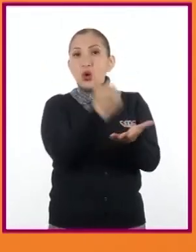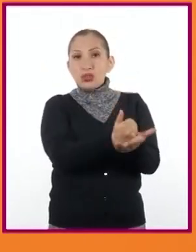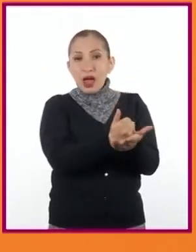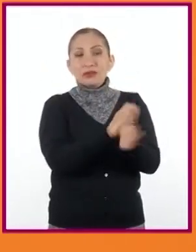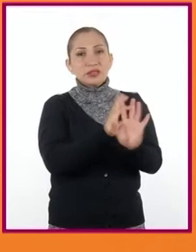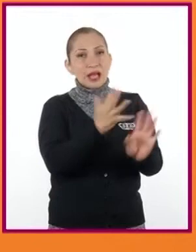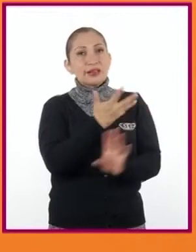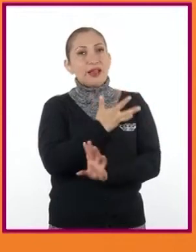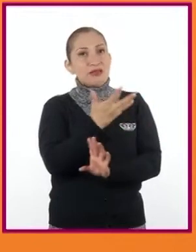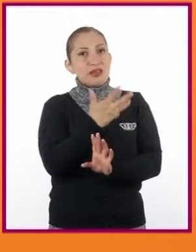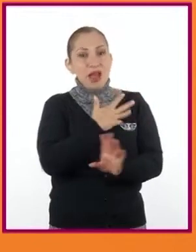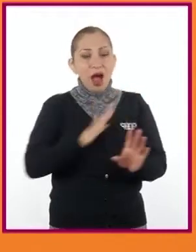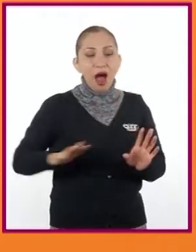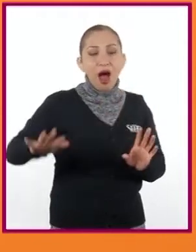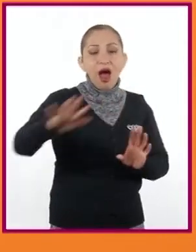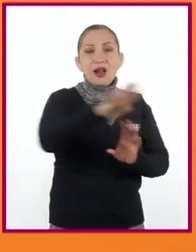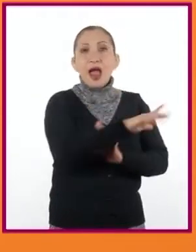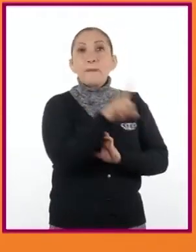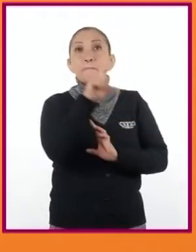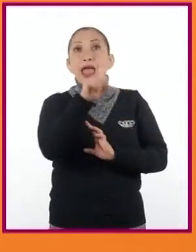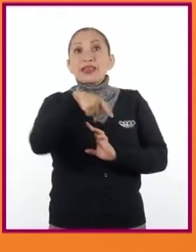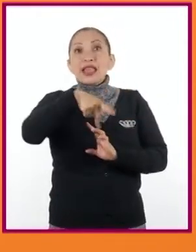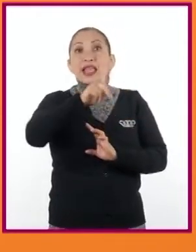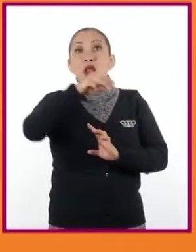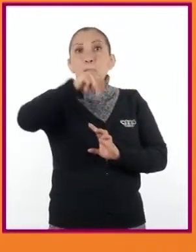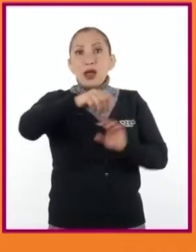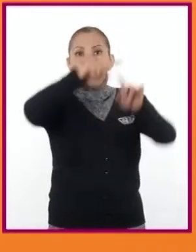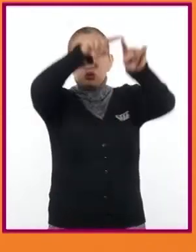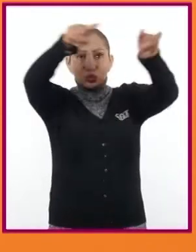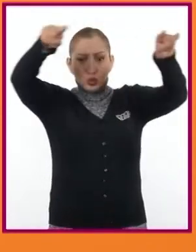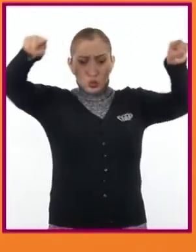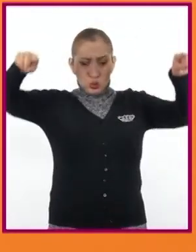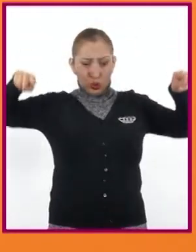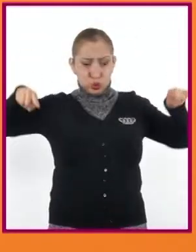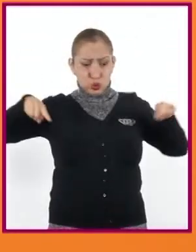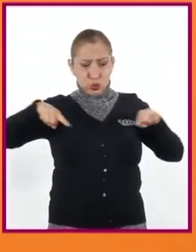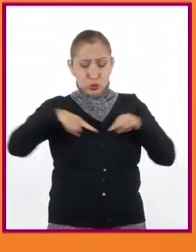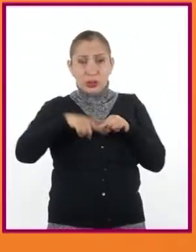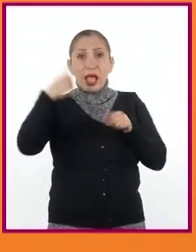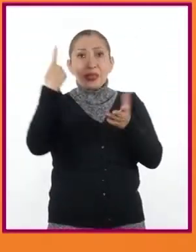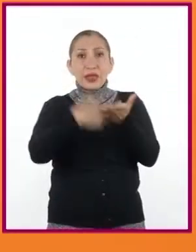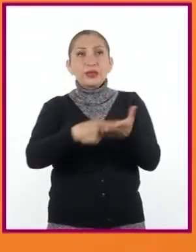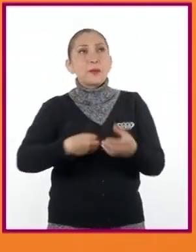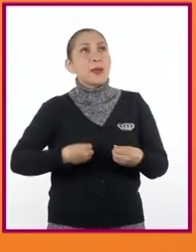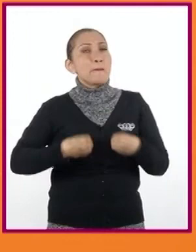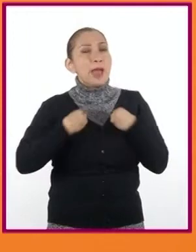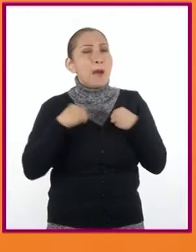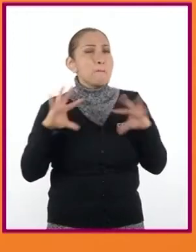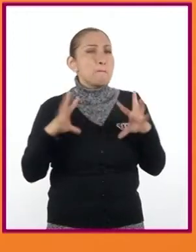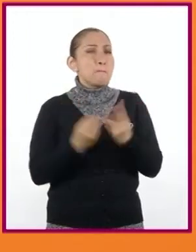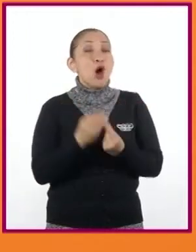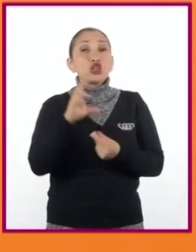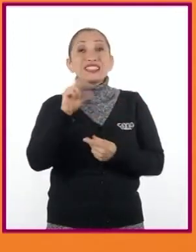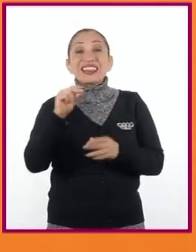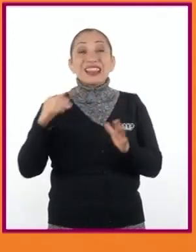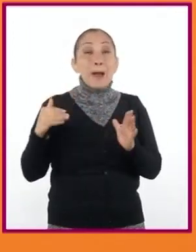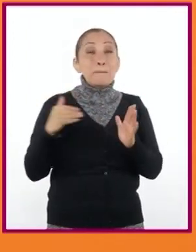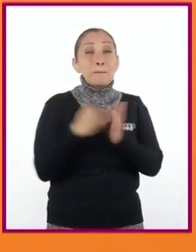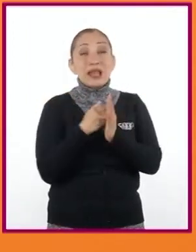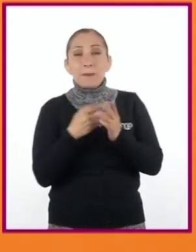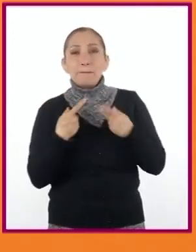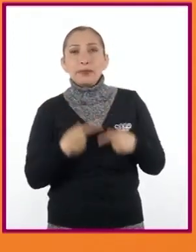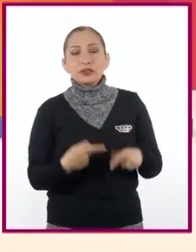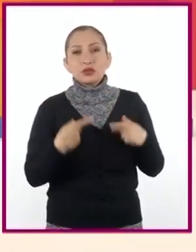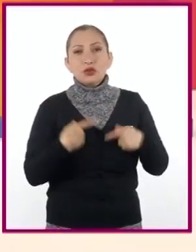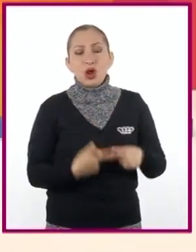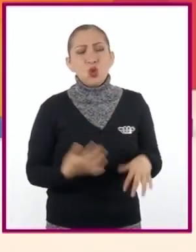ocupaba un área de más de 20 kilómetros cuadrados y tenía una población de cerca de 80,000